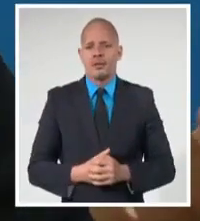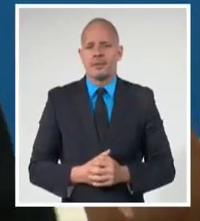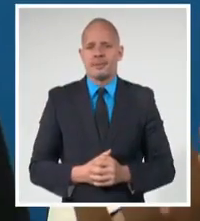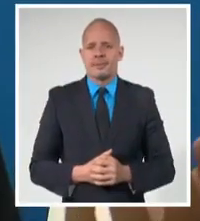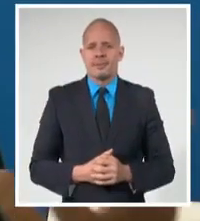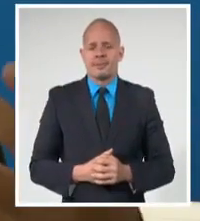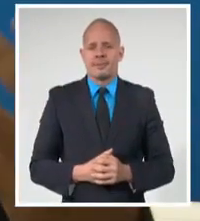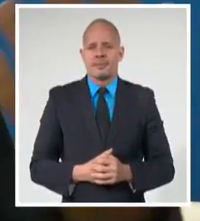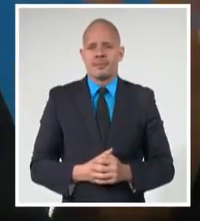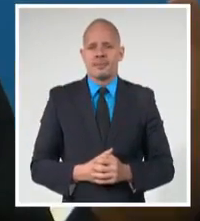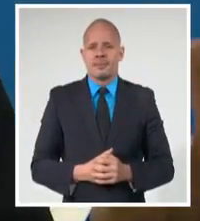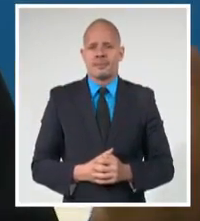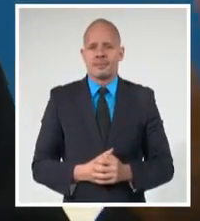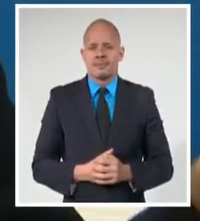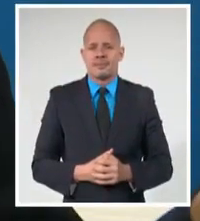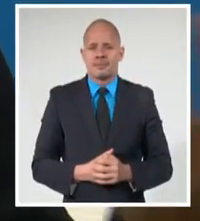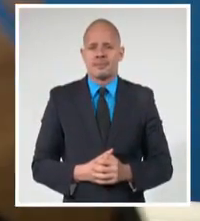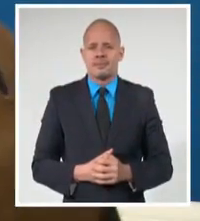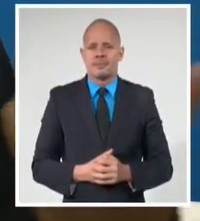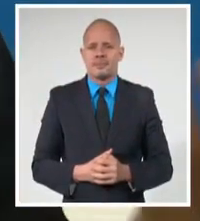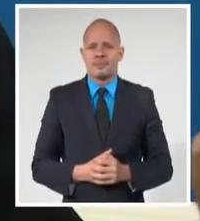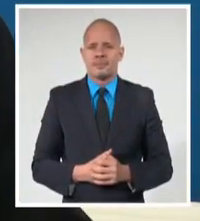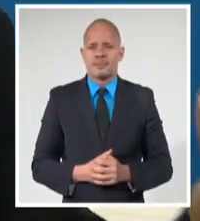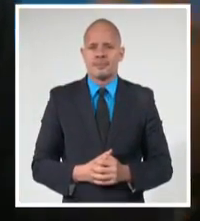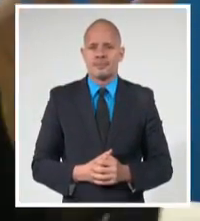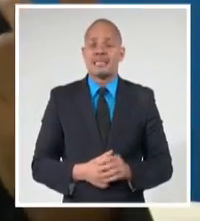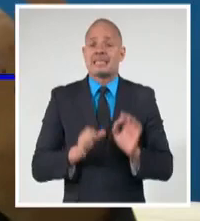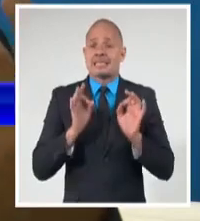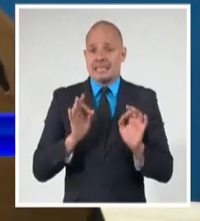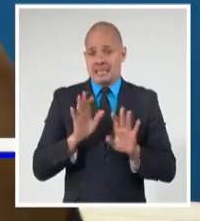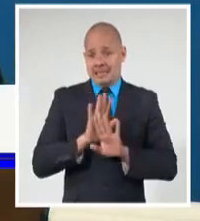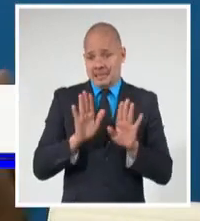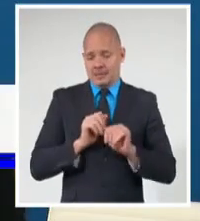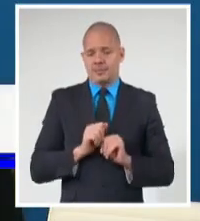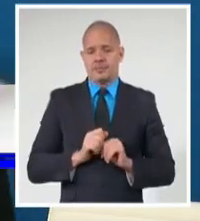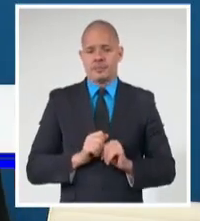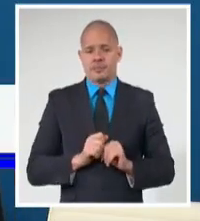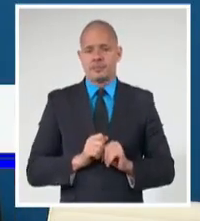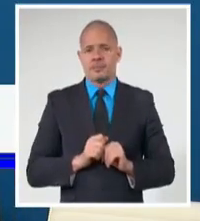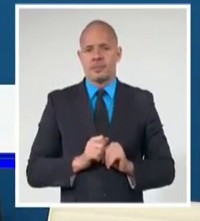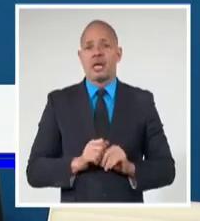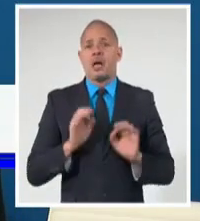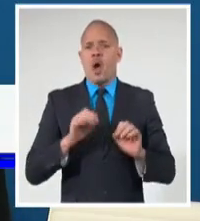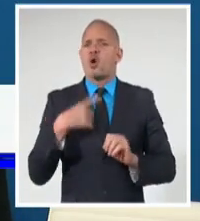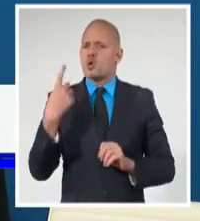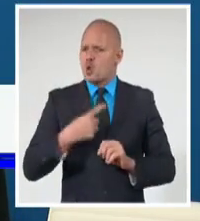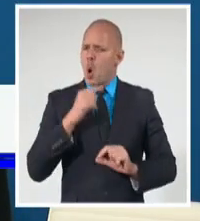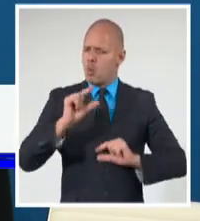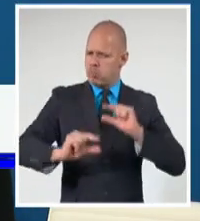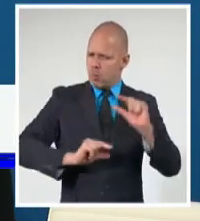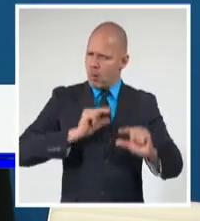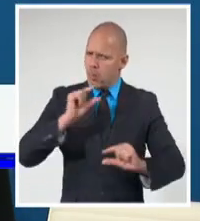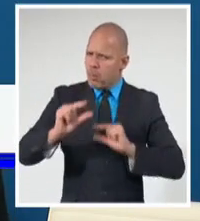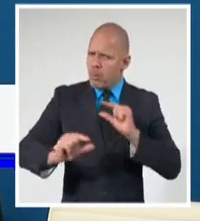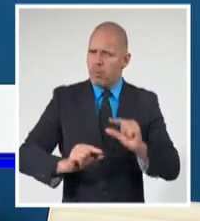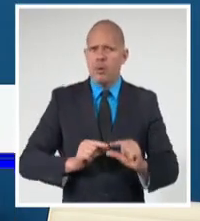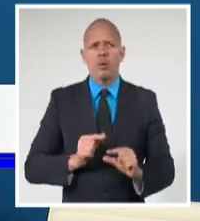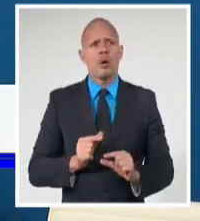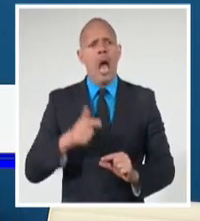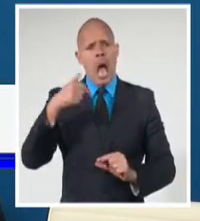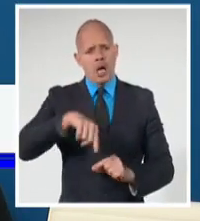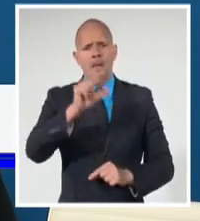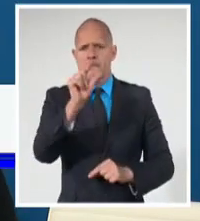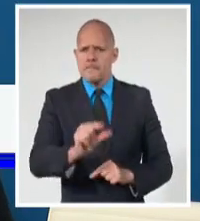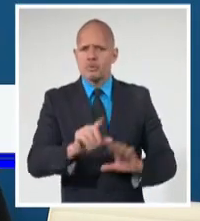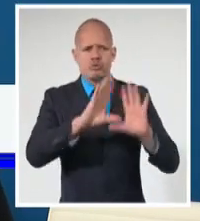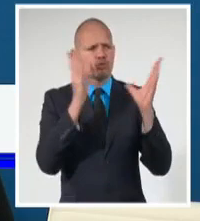espíritu de devolver el esfuerzo soberano hacia la institución. Hemos tenido muchas personas que han